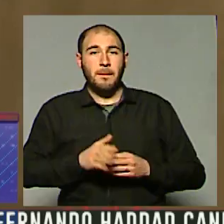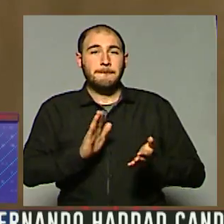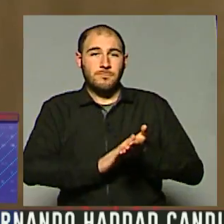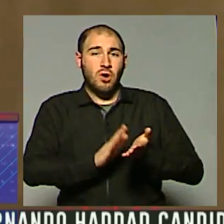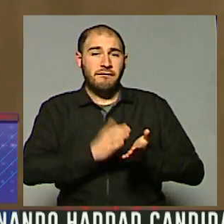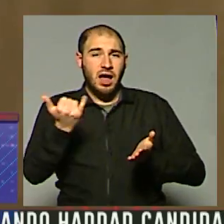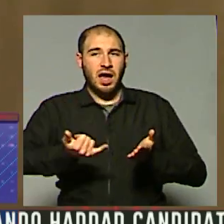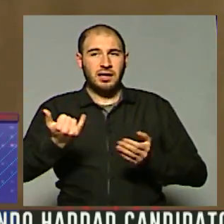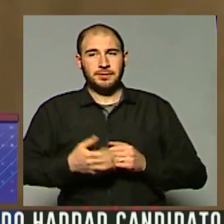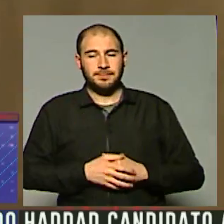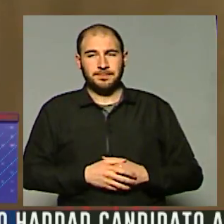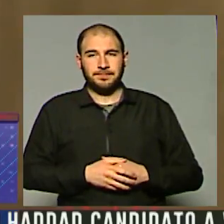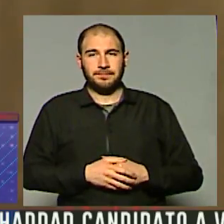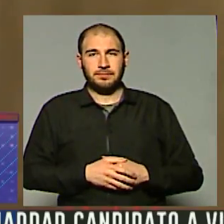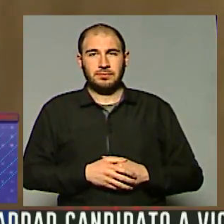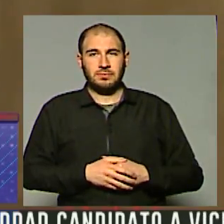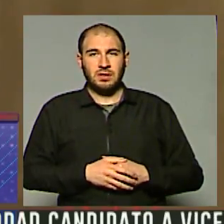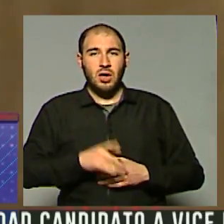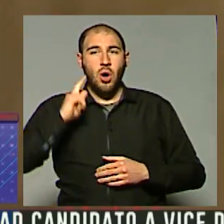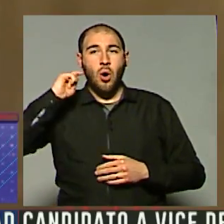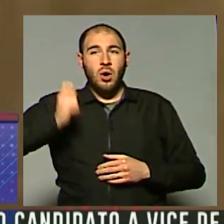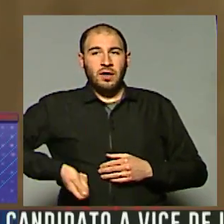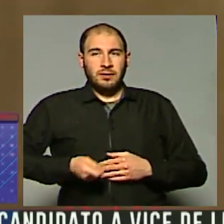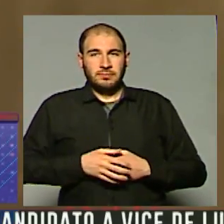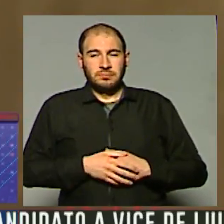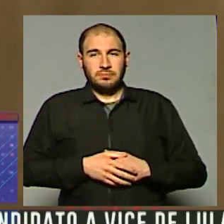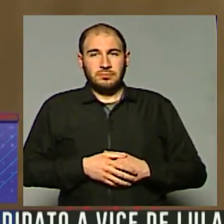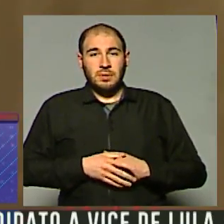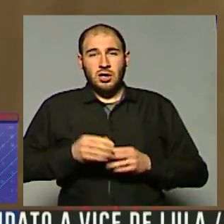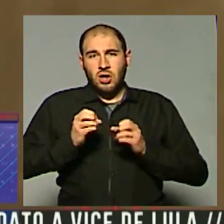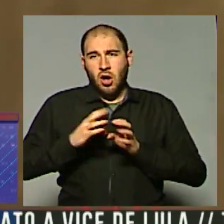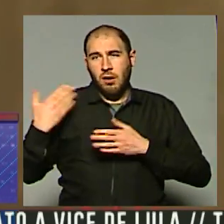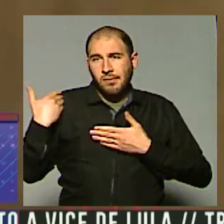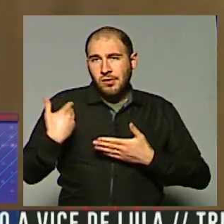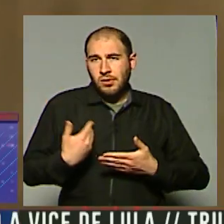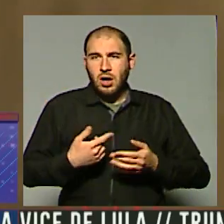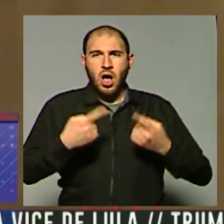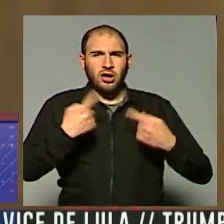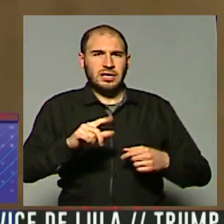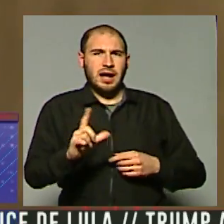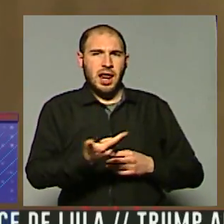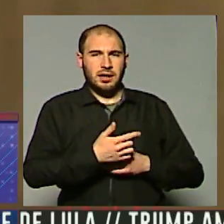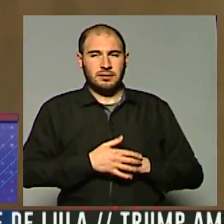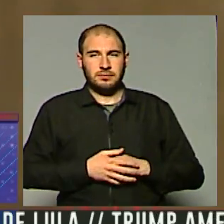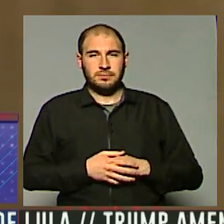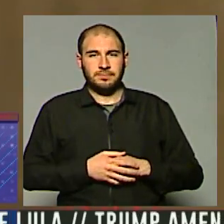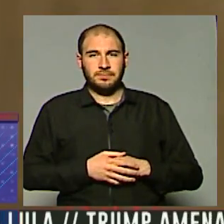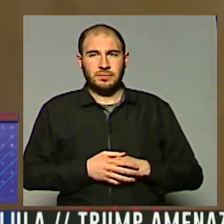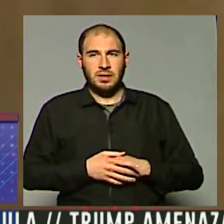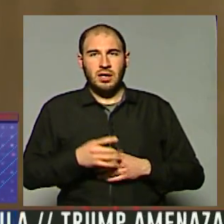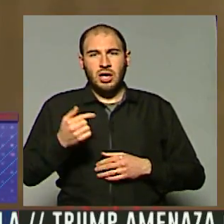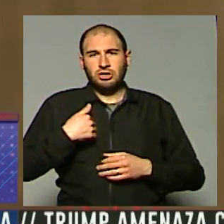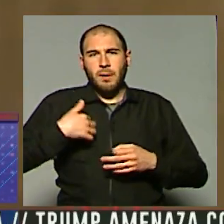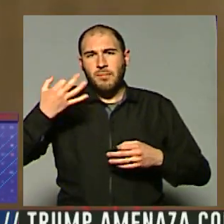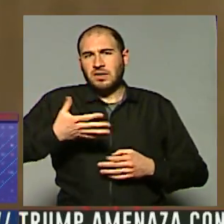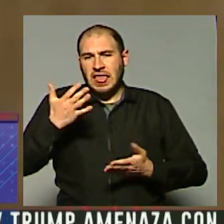prueba en un juicio que desde el comienzo tiene algunas cosas extrañas, ¿no? Yo no soy un